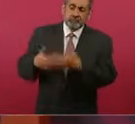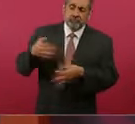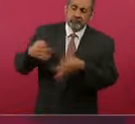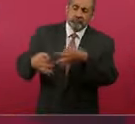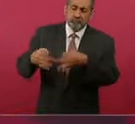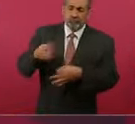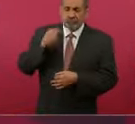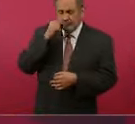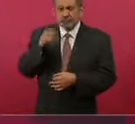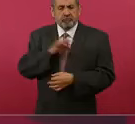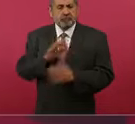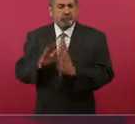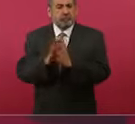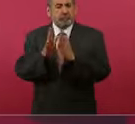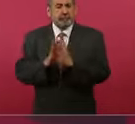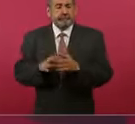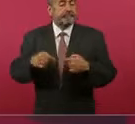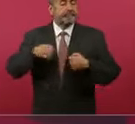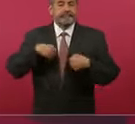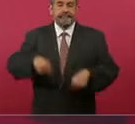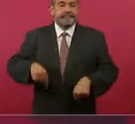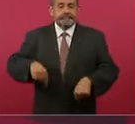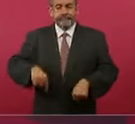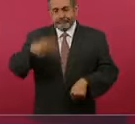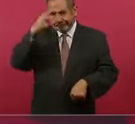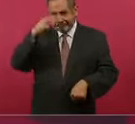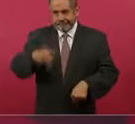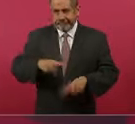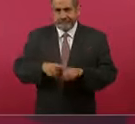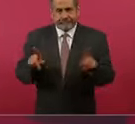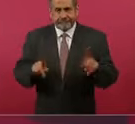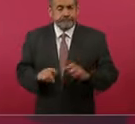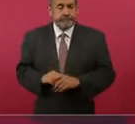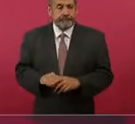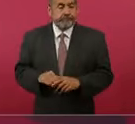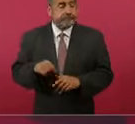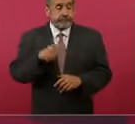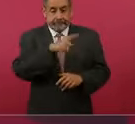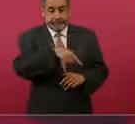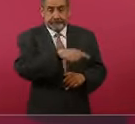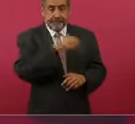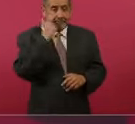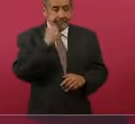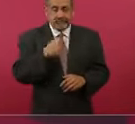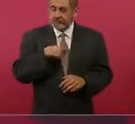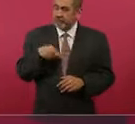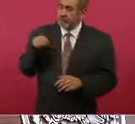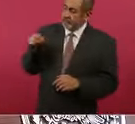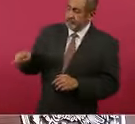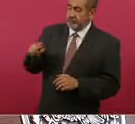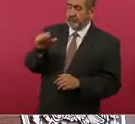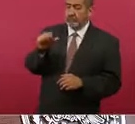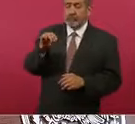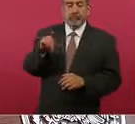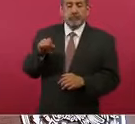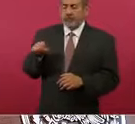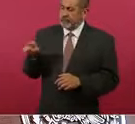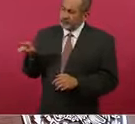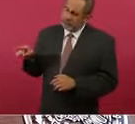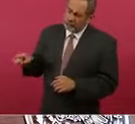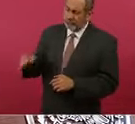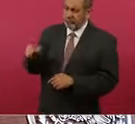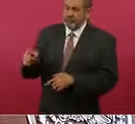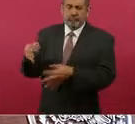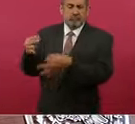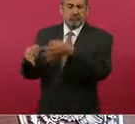En México lo que querían era someterme a proceso para que ya